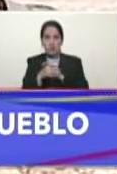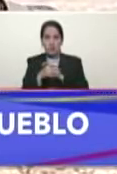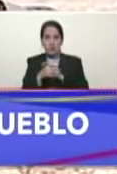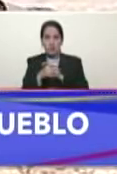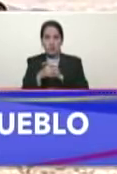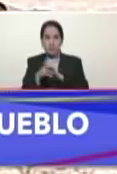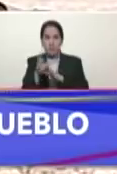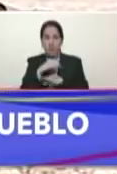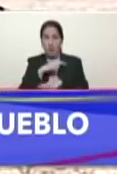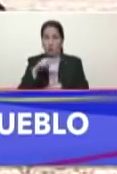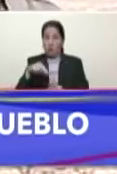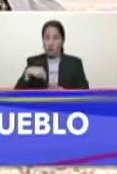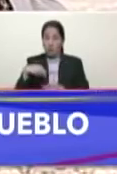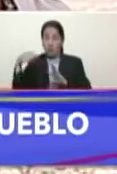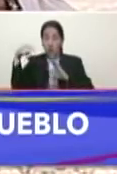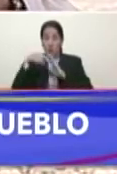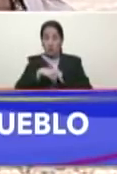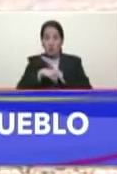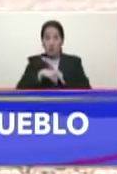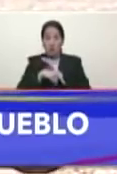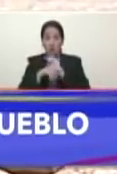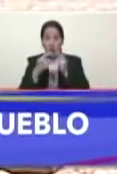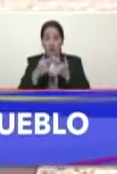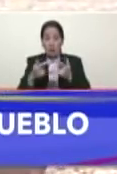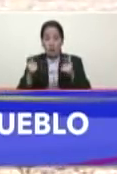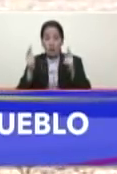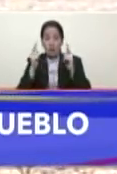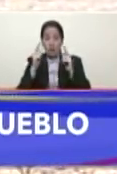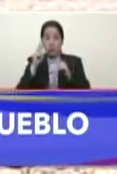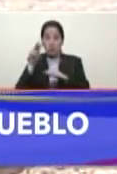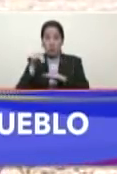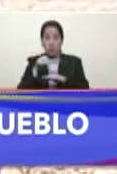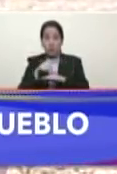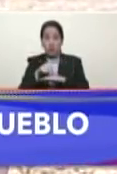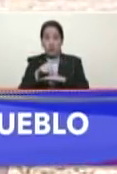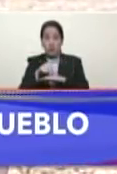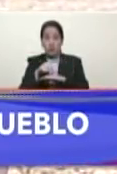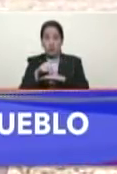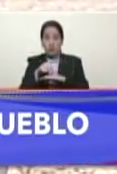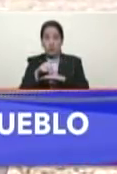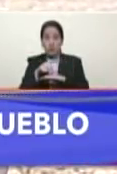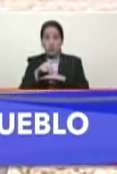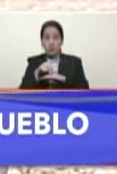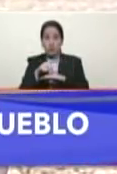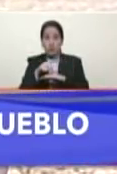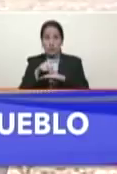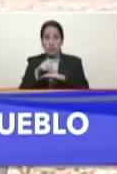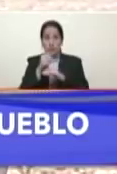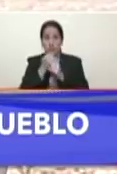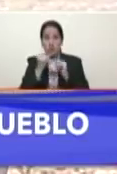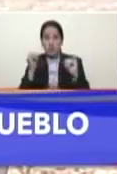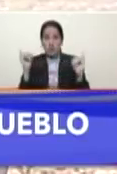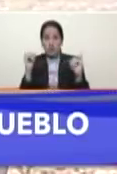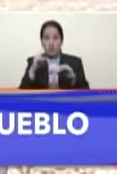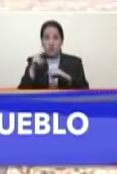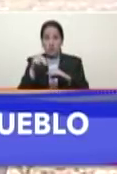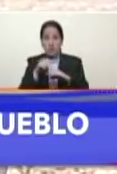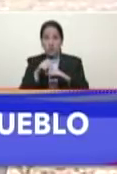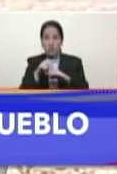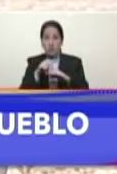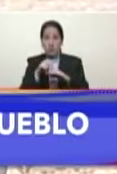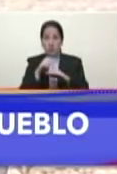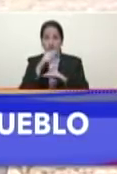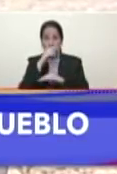ir afirmando este proceso de liberación nacional, de independencia nacional. ¿Qué